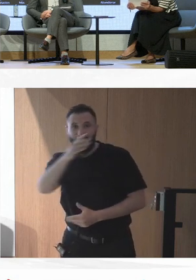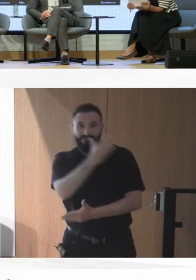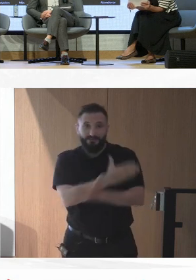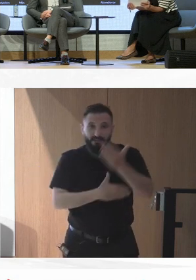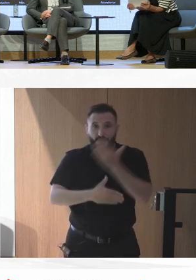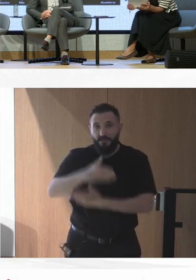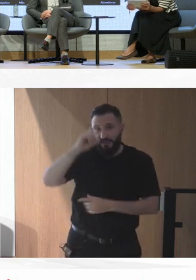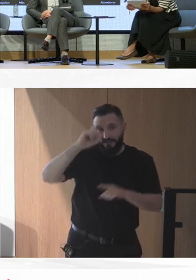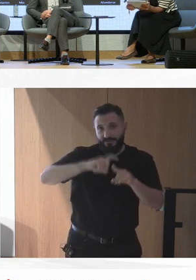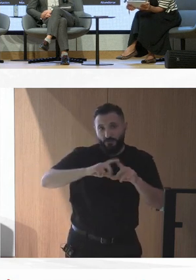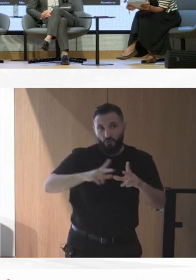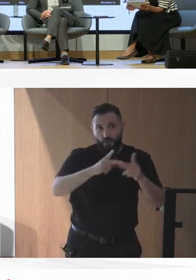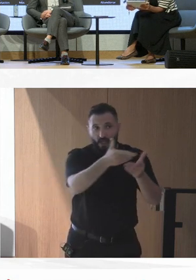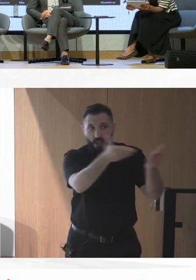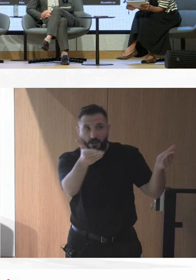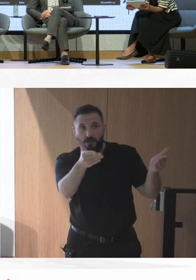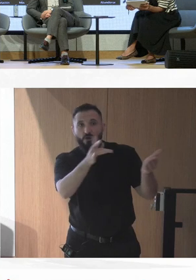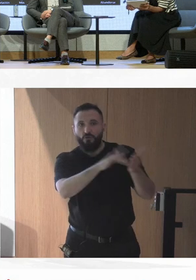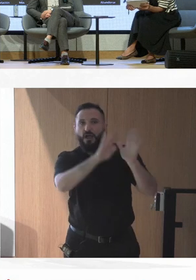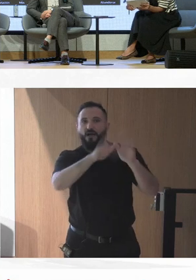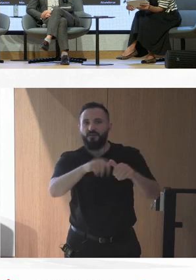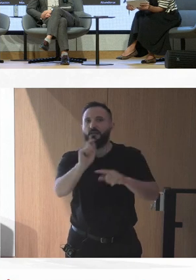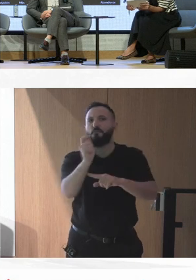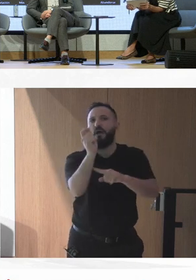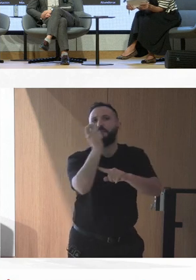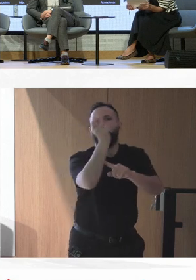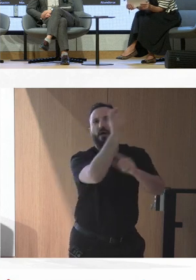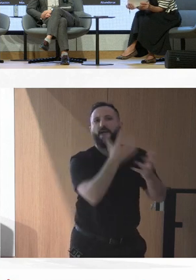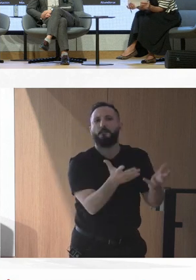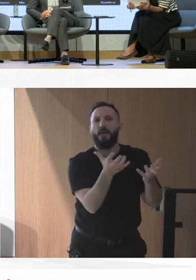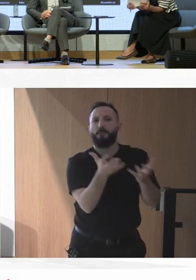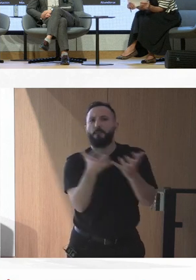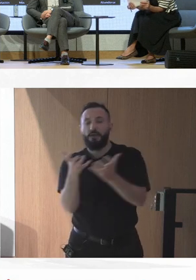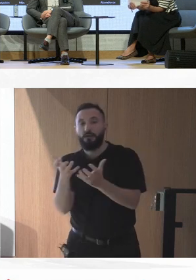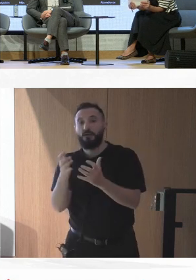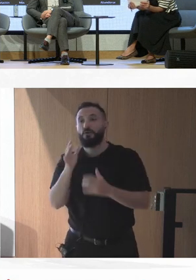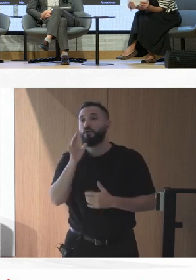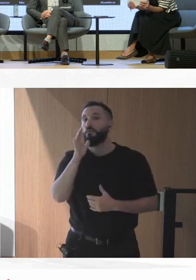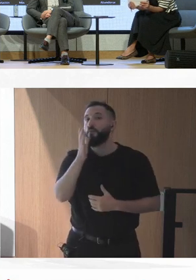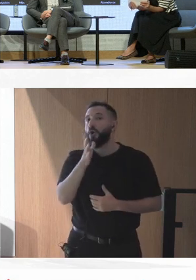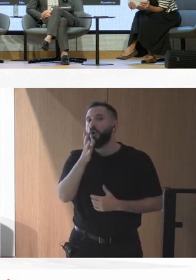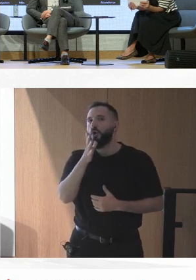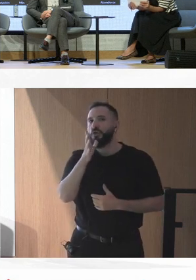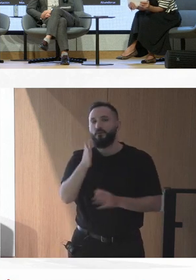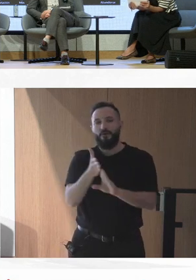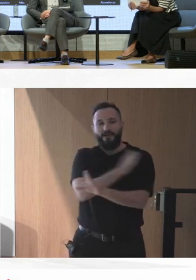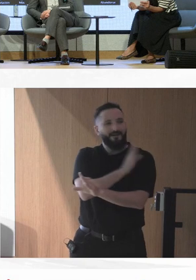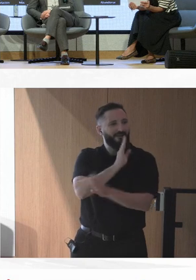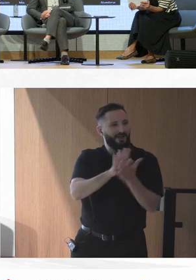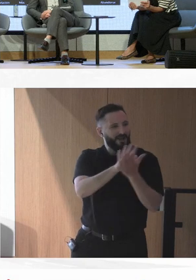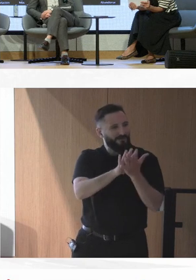discapacidad psicosocial se estaba saliendo con la suya en cierto modo. Así que las razones tienen menos que ver con esas cosas que nos preocupan a